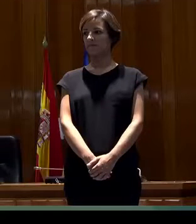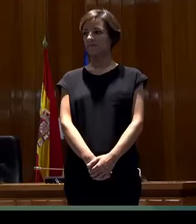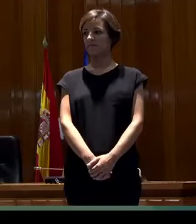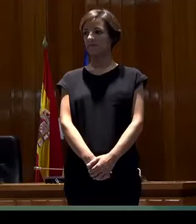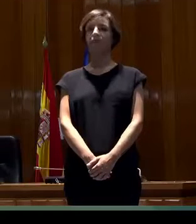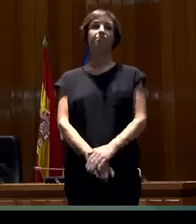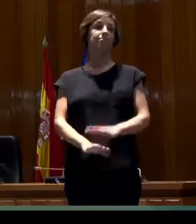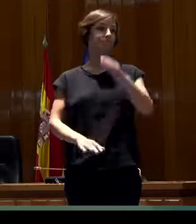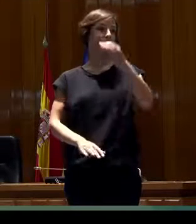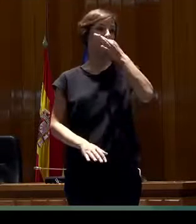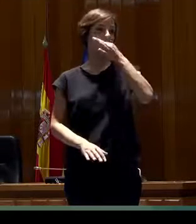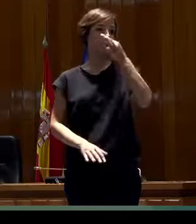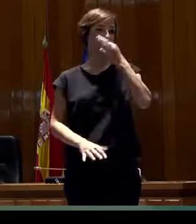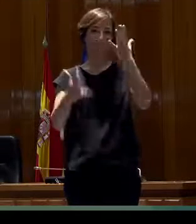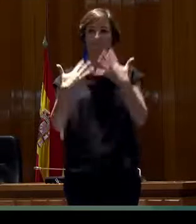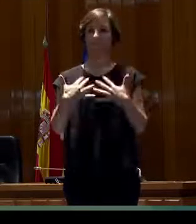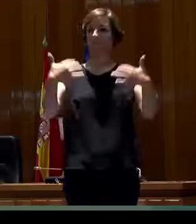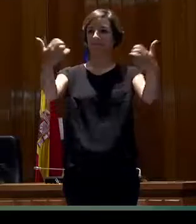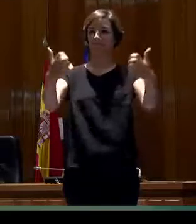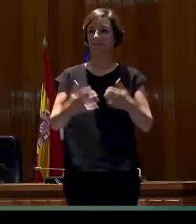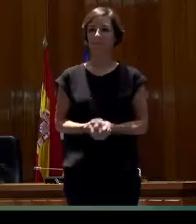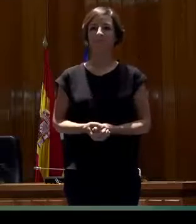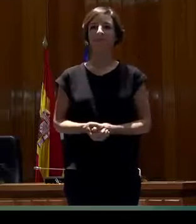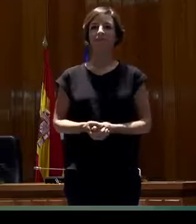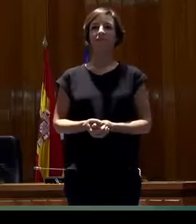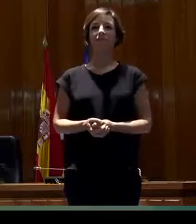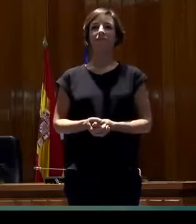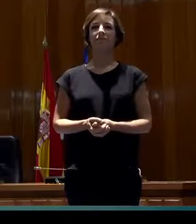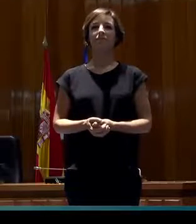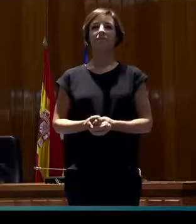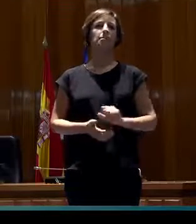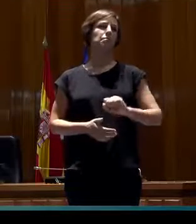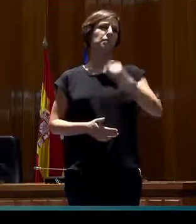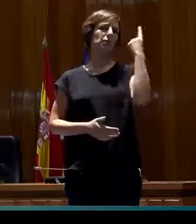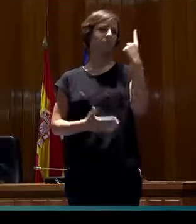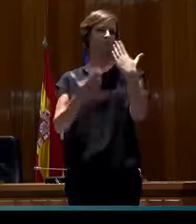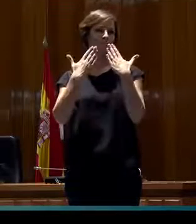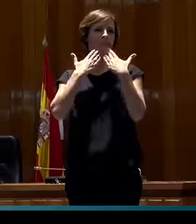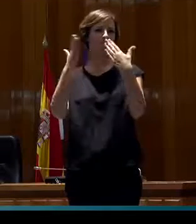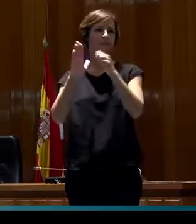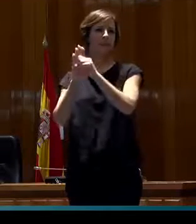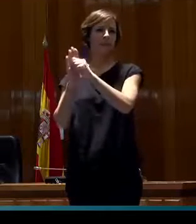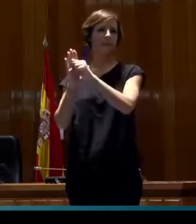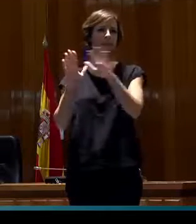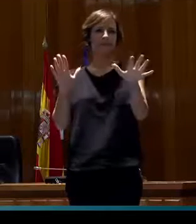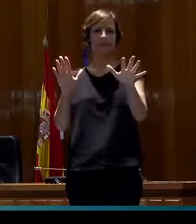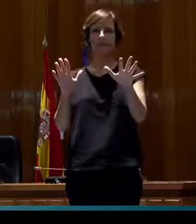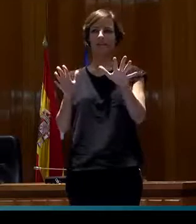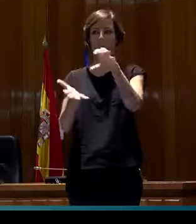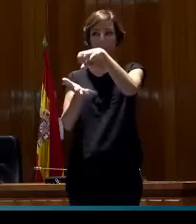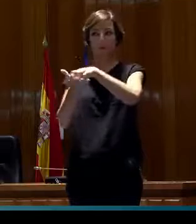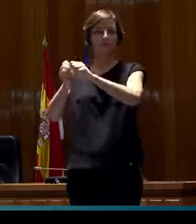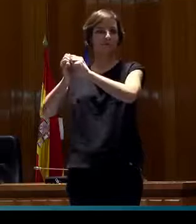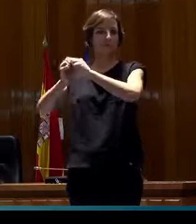Muy buenas tardes a todos y a todas. Quiero comenzar agradeciendo al CNLSE, al Centro de Normalización